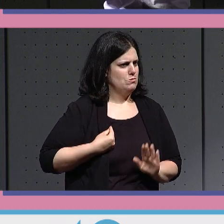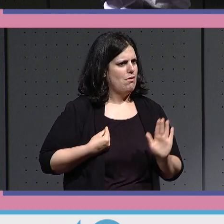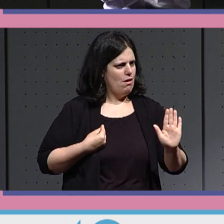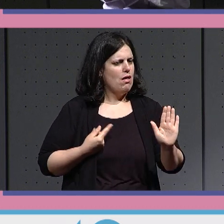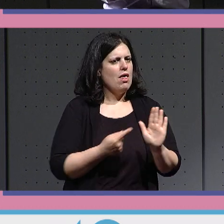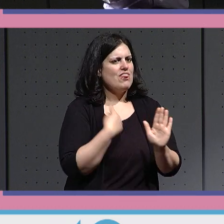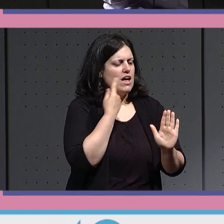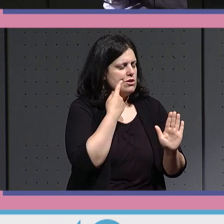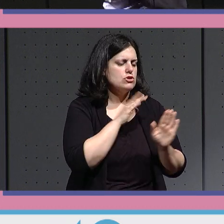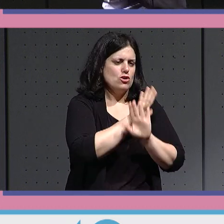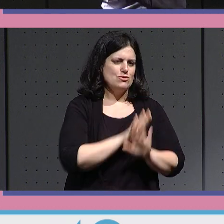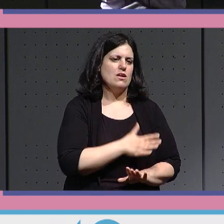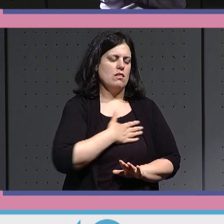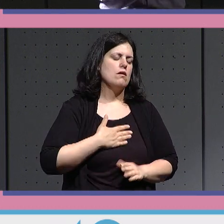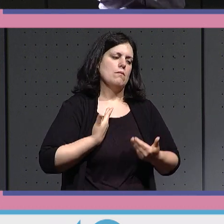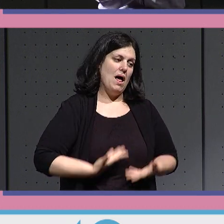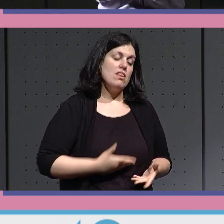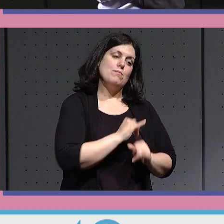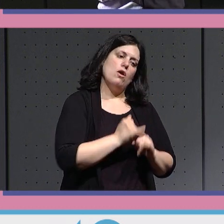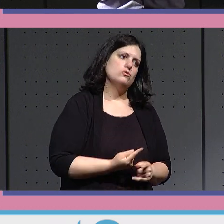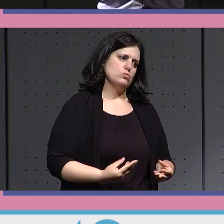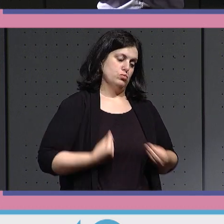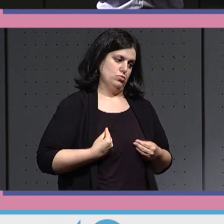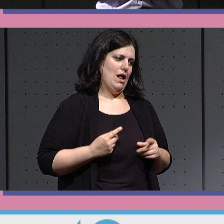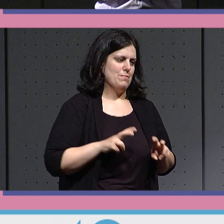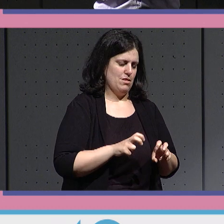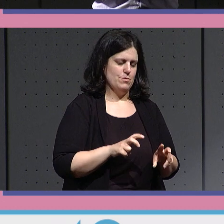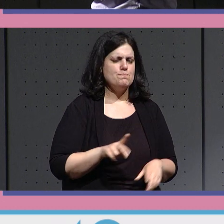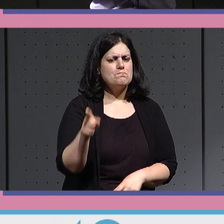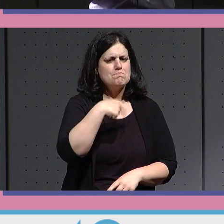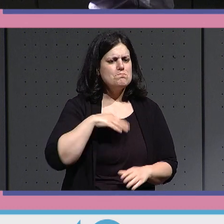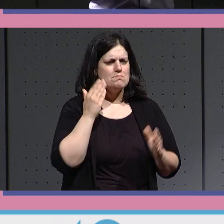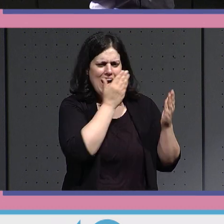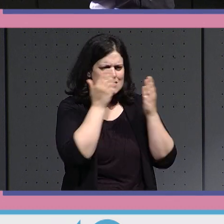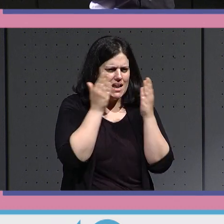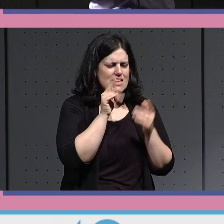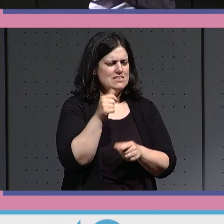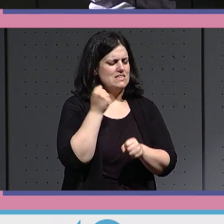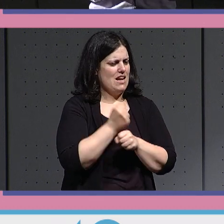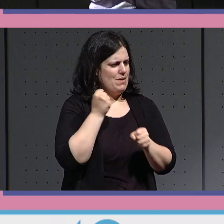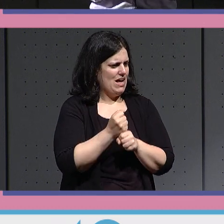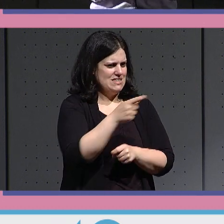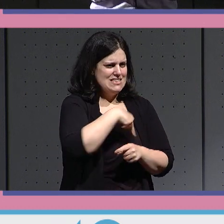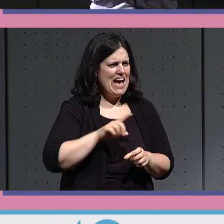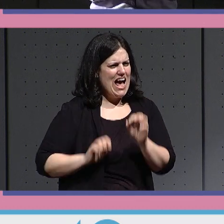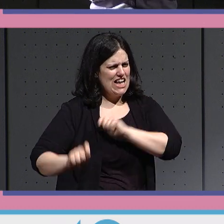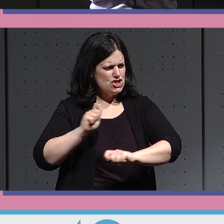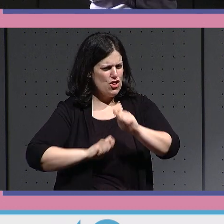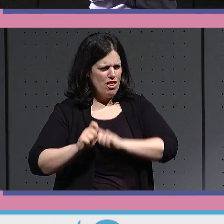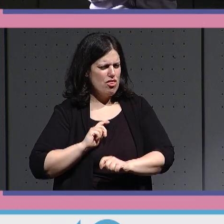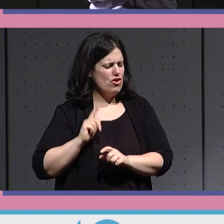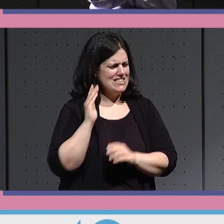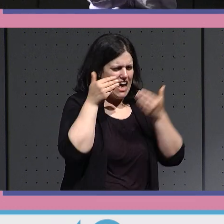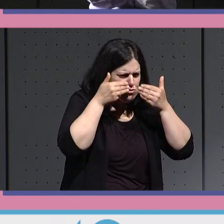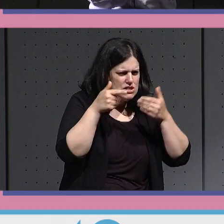angustia. A todos los que trabajáis en Aspanais y en todas las asociaciones de autismo, la verdad que estáis haciendo, y en Aspanais particularmente,